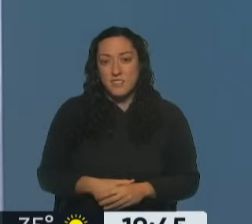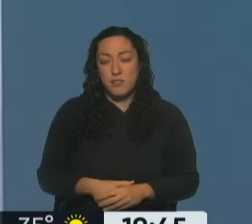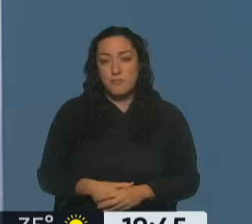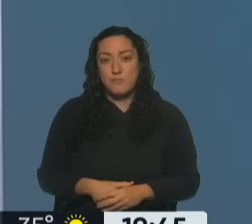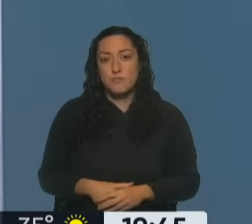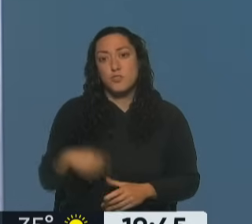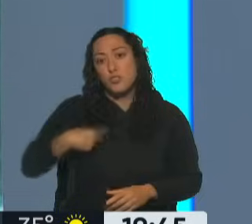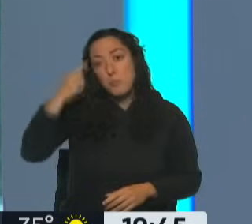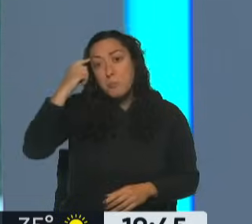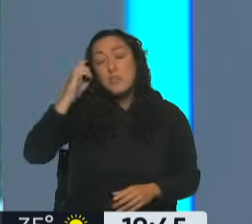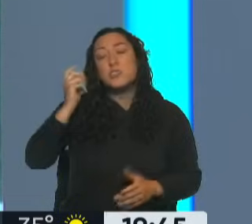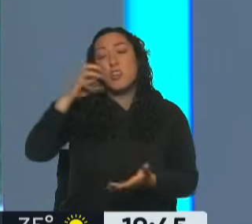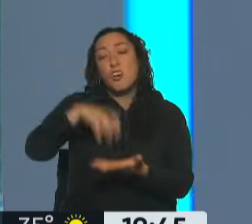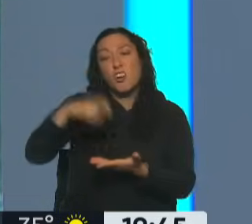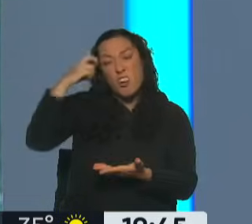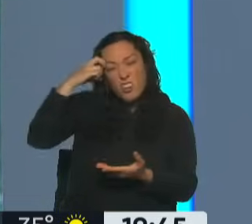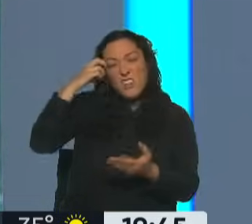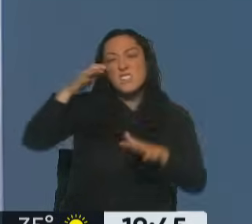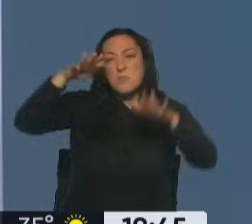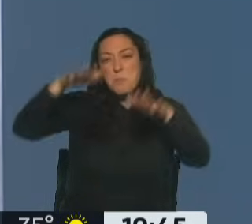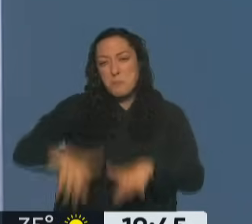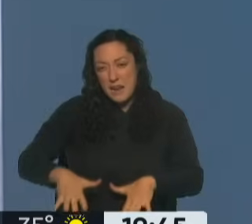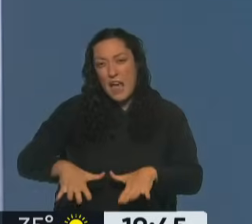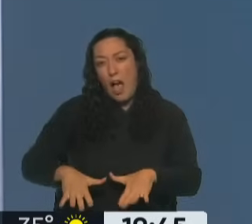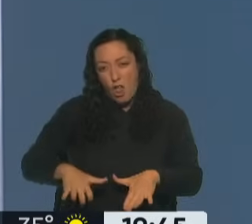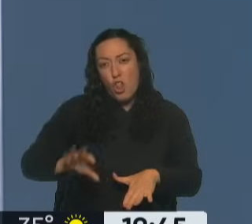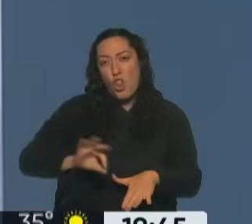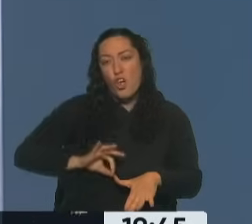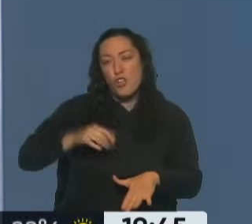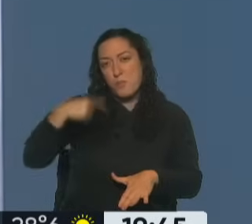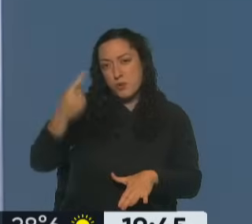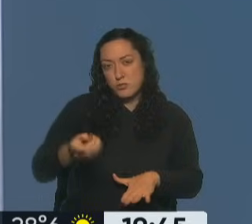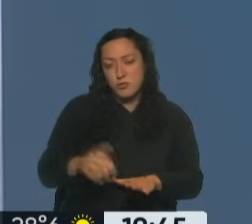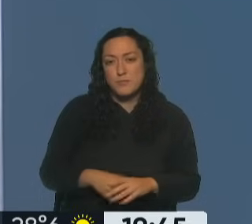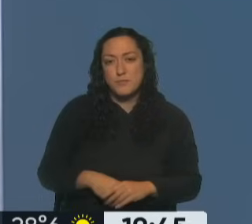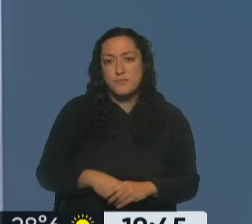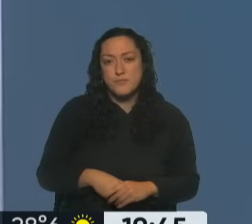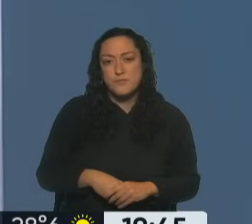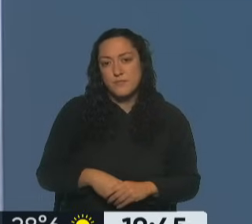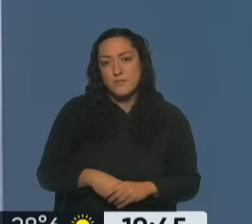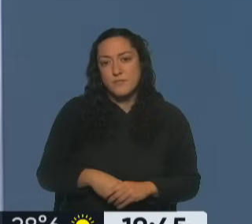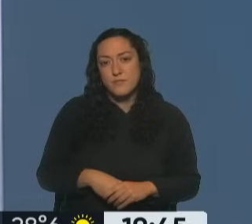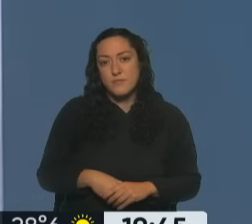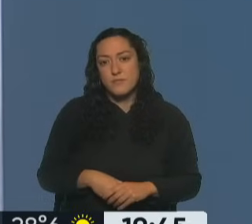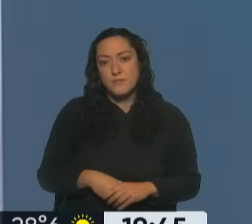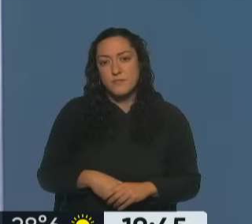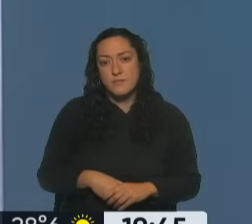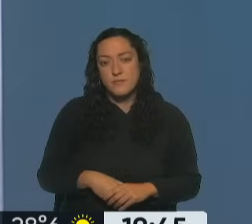a tener bastante, además sí. va a estar bastante frenado el año por venir. Me da la impresión, no lo sé.